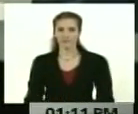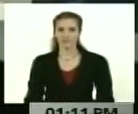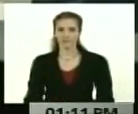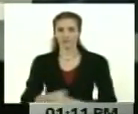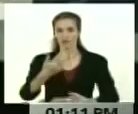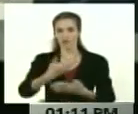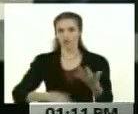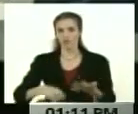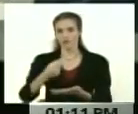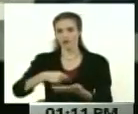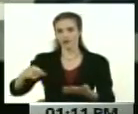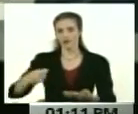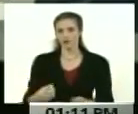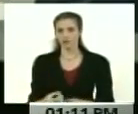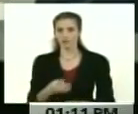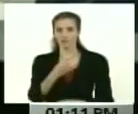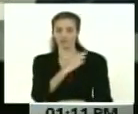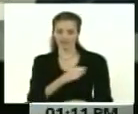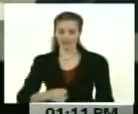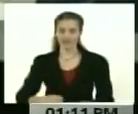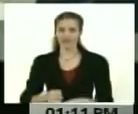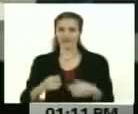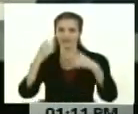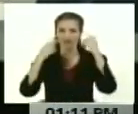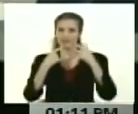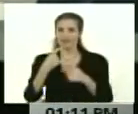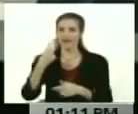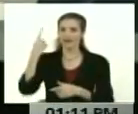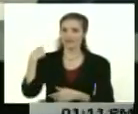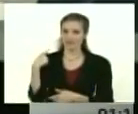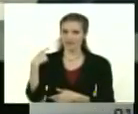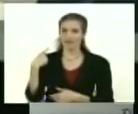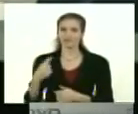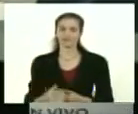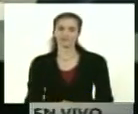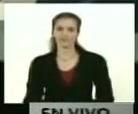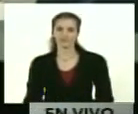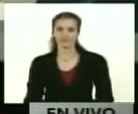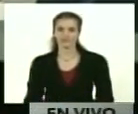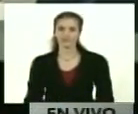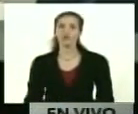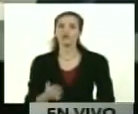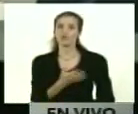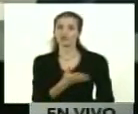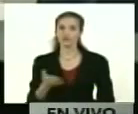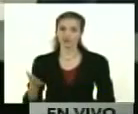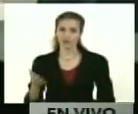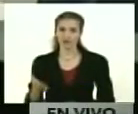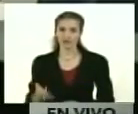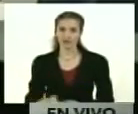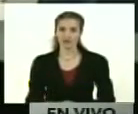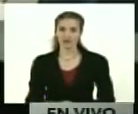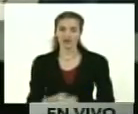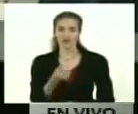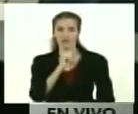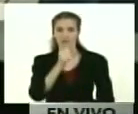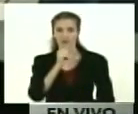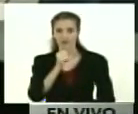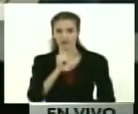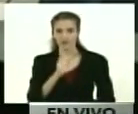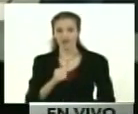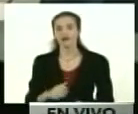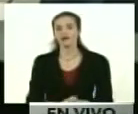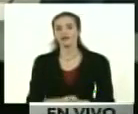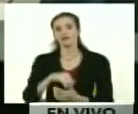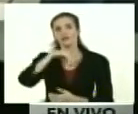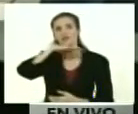documento escrito por el comandante Chávez, que yo hice referencia ayer, Ernesto, para que ustedes, periodistas, cronistas